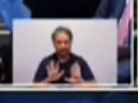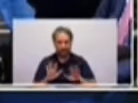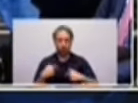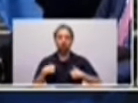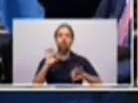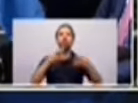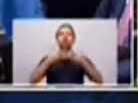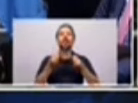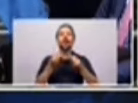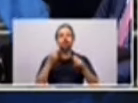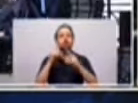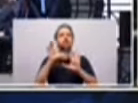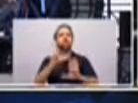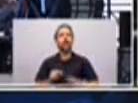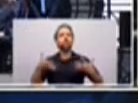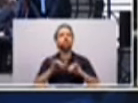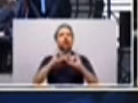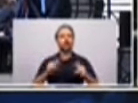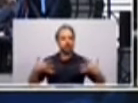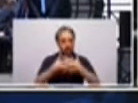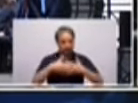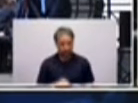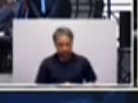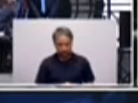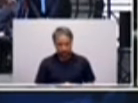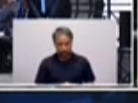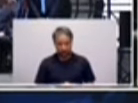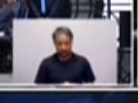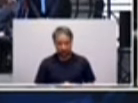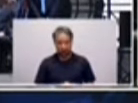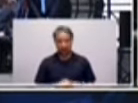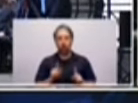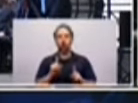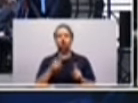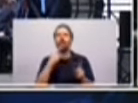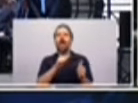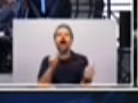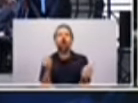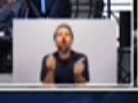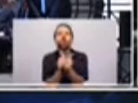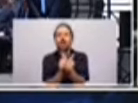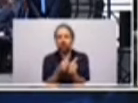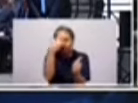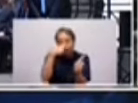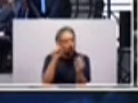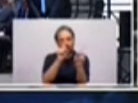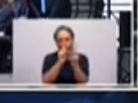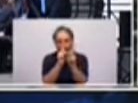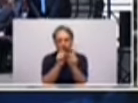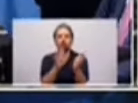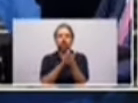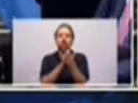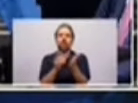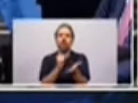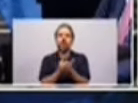No solamente no lo perdieron, sino que acá viene la cuenta más importante. El 18%, 20% que perdieron los